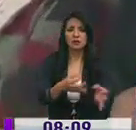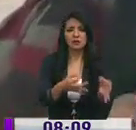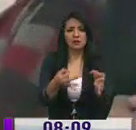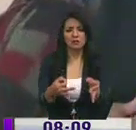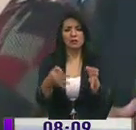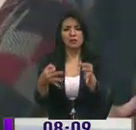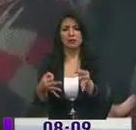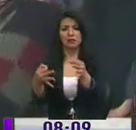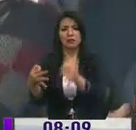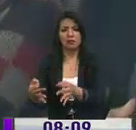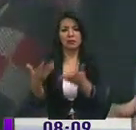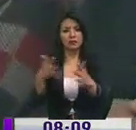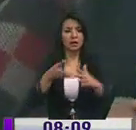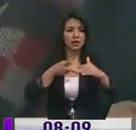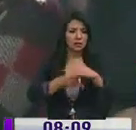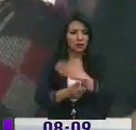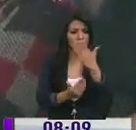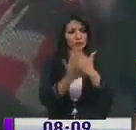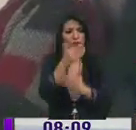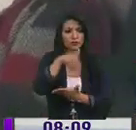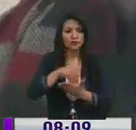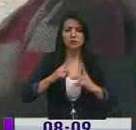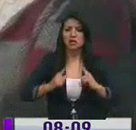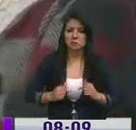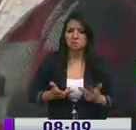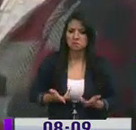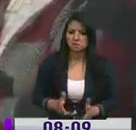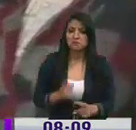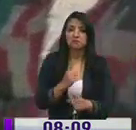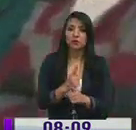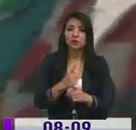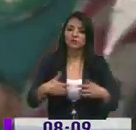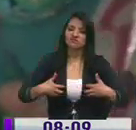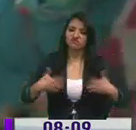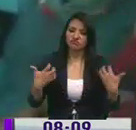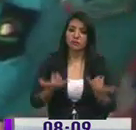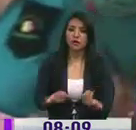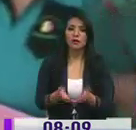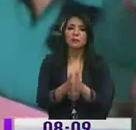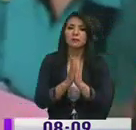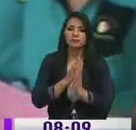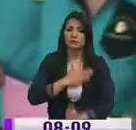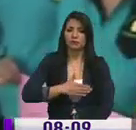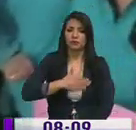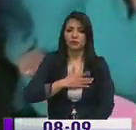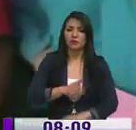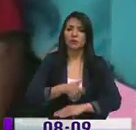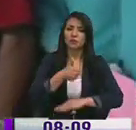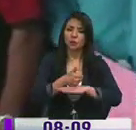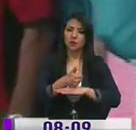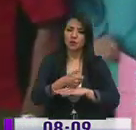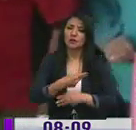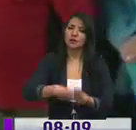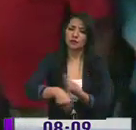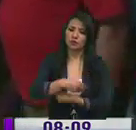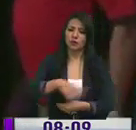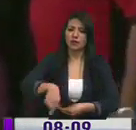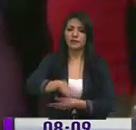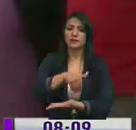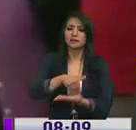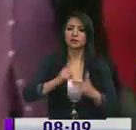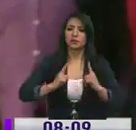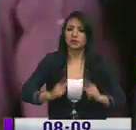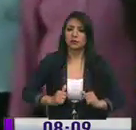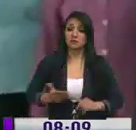prorrogan esta entrega del nuevo centro de salud y de allí es que vienen hoy y están solicitando a las autoridades que devuelvan este espacio, puesto que era